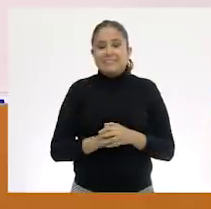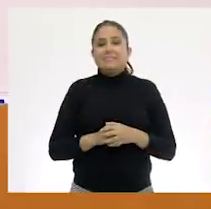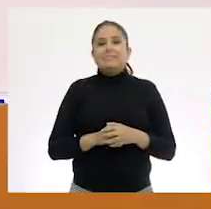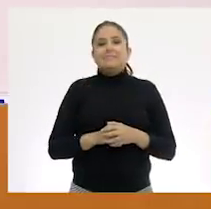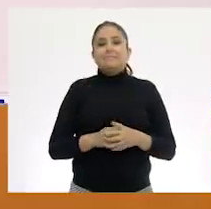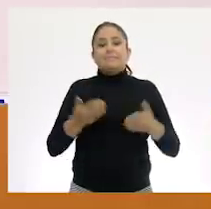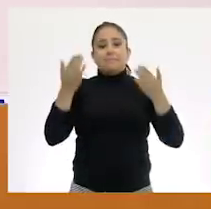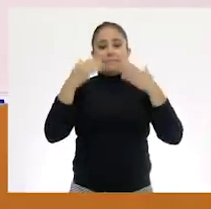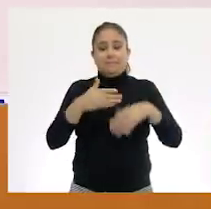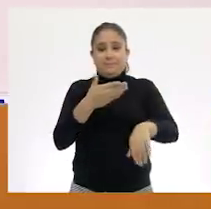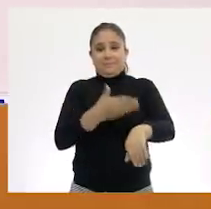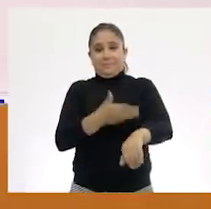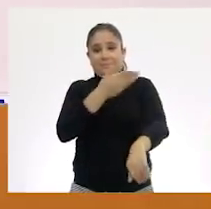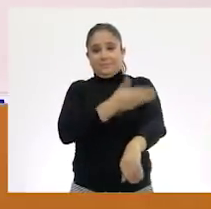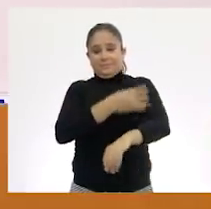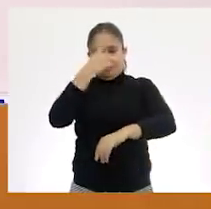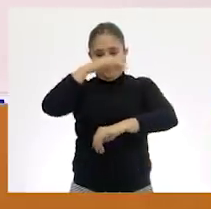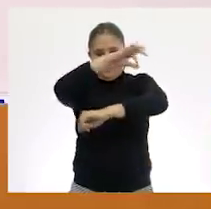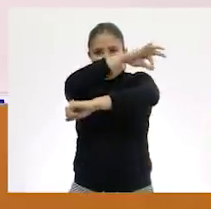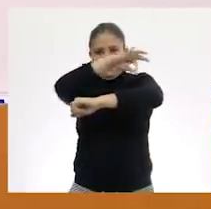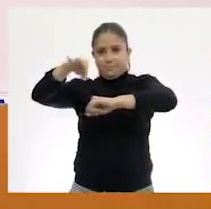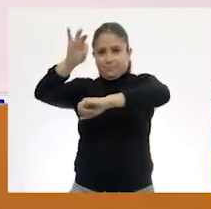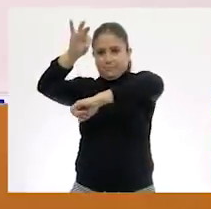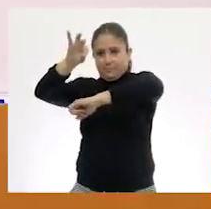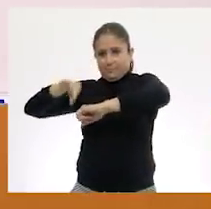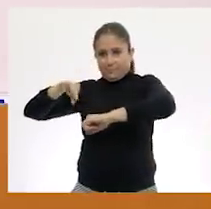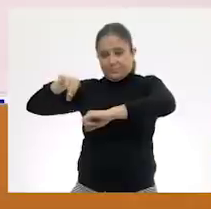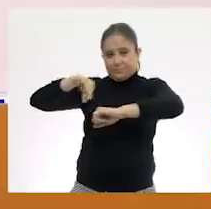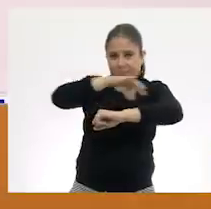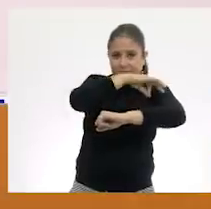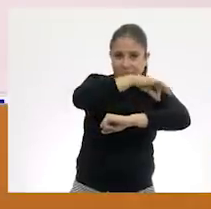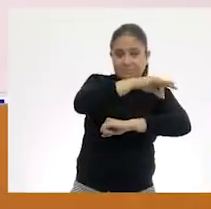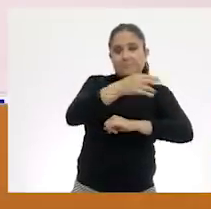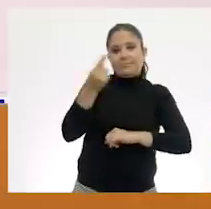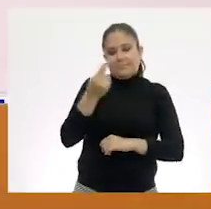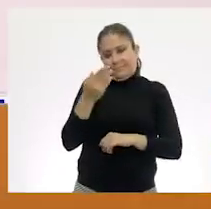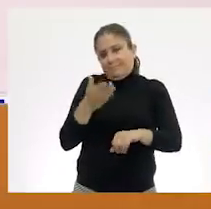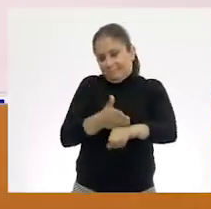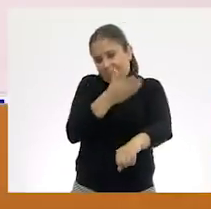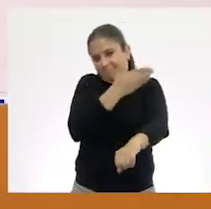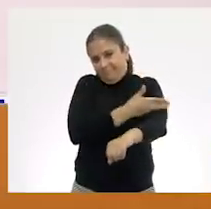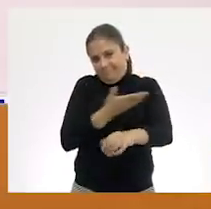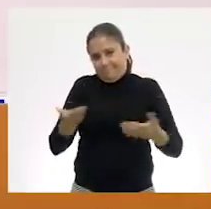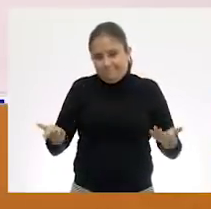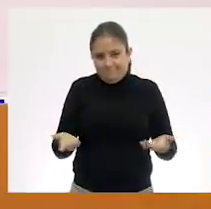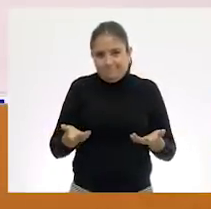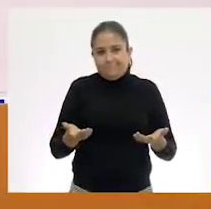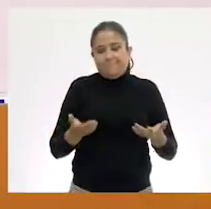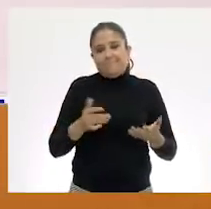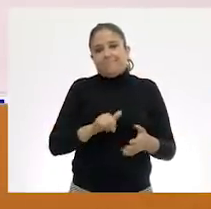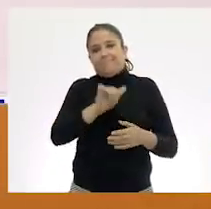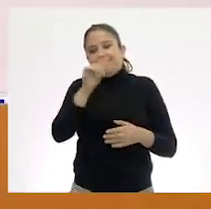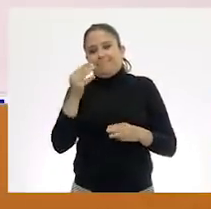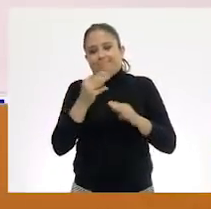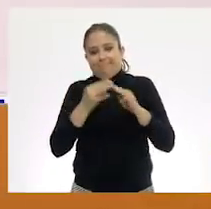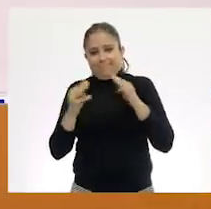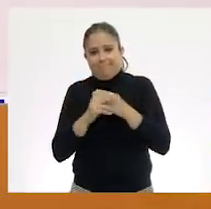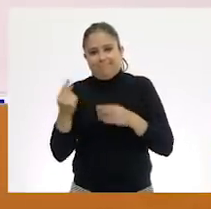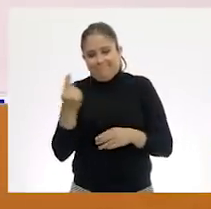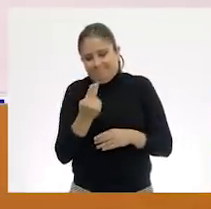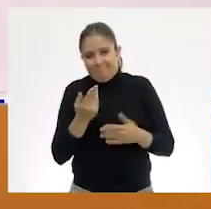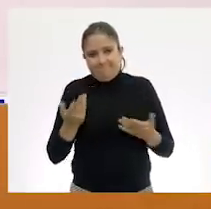hacerle el margen, obviamente, a todas mis anotaciones, pues necesito la regla, ¿verdad? O para otras asignaturas